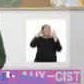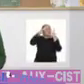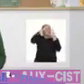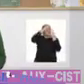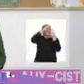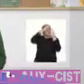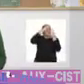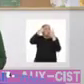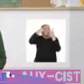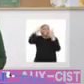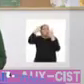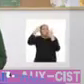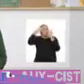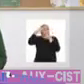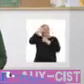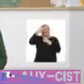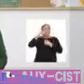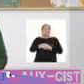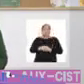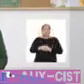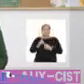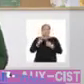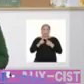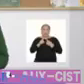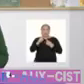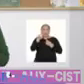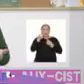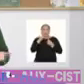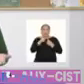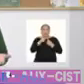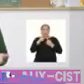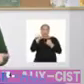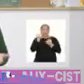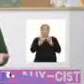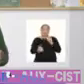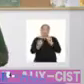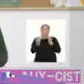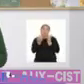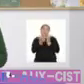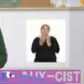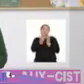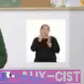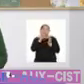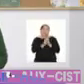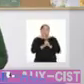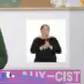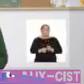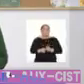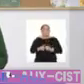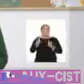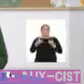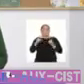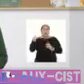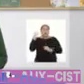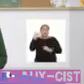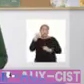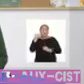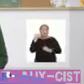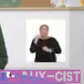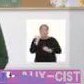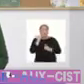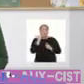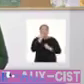que cumplir algunas metas. La primera de ellas, culminar el colegio. Cuando somos adolescentes,